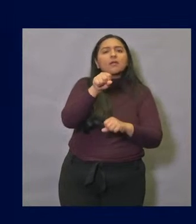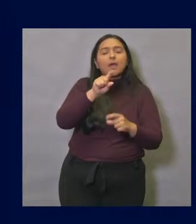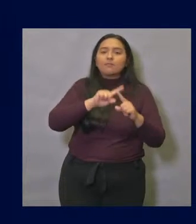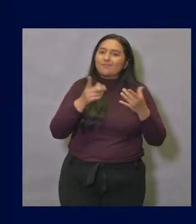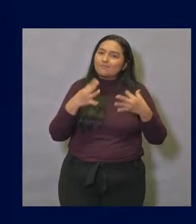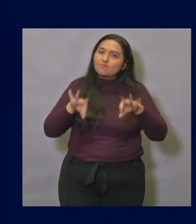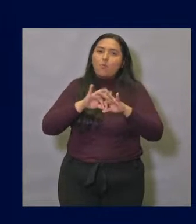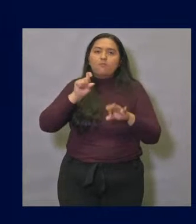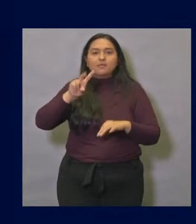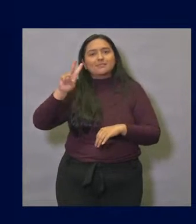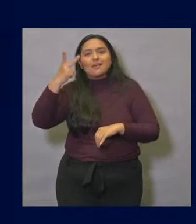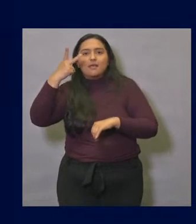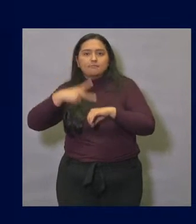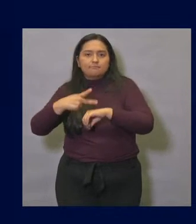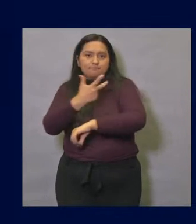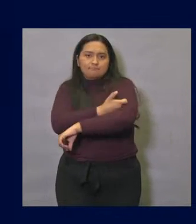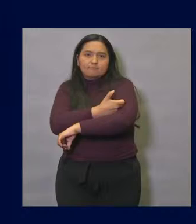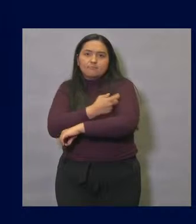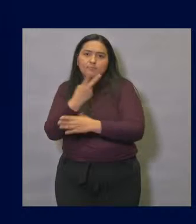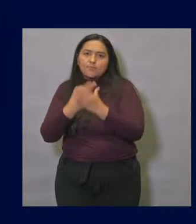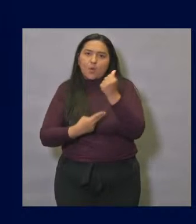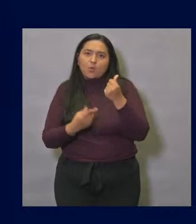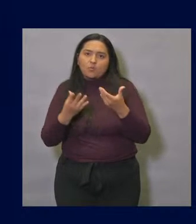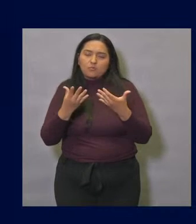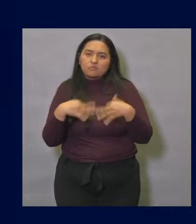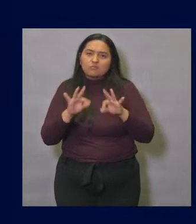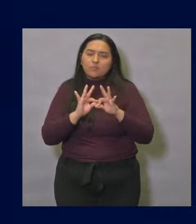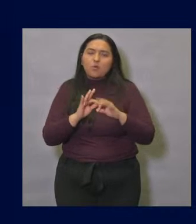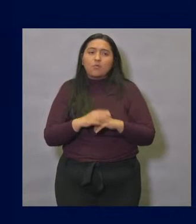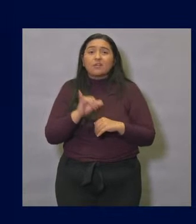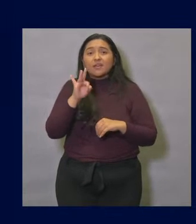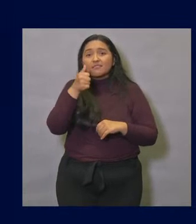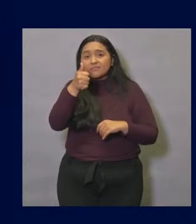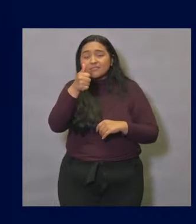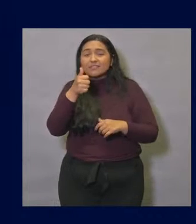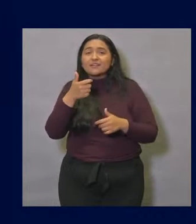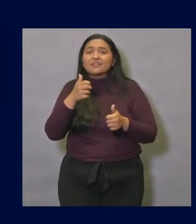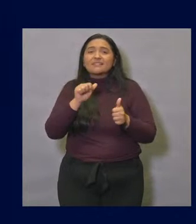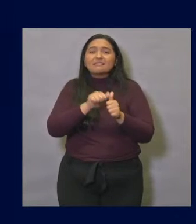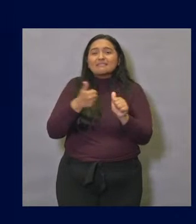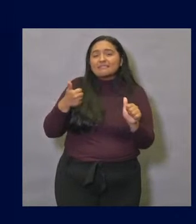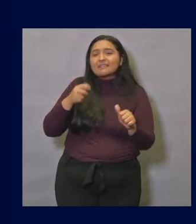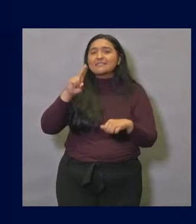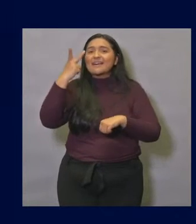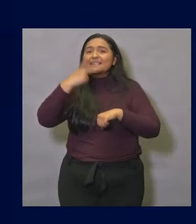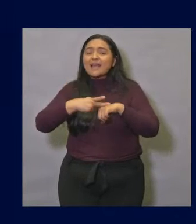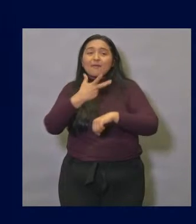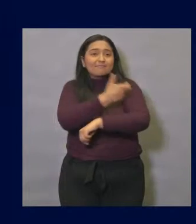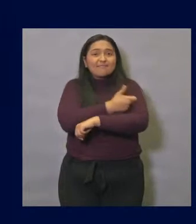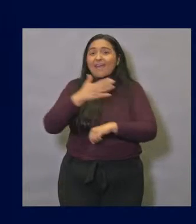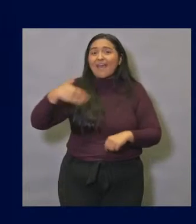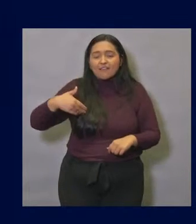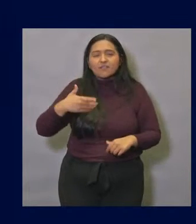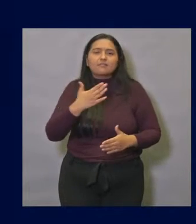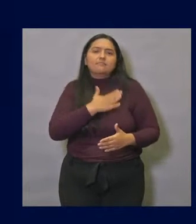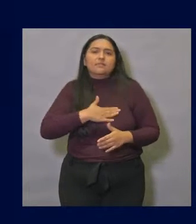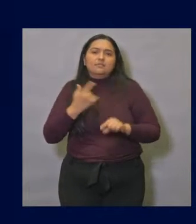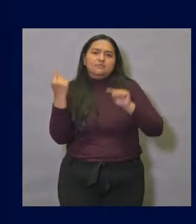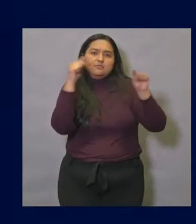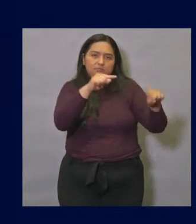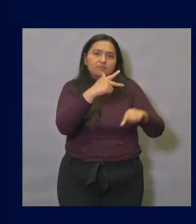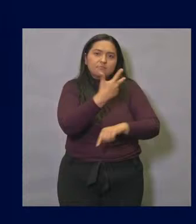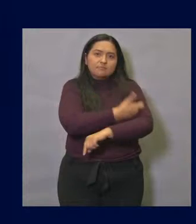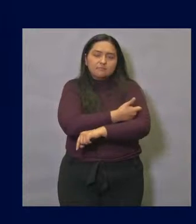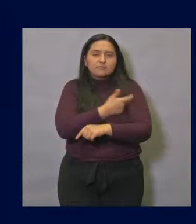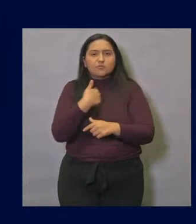Entonces, si está atrasado para su segunda dosis, regrese con nosotros y juntos difundamos una mejor salud en